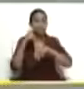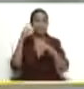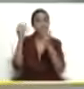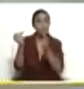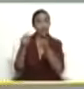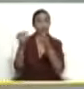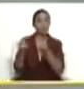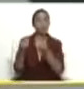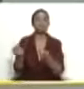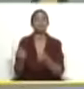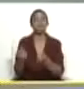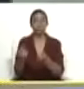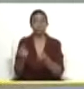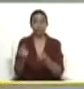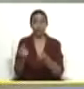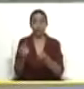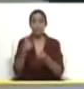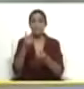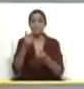¡Secuestraron Figo!